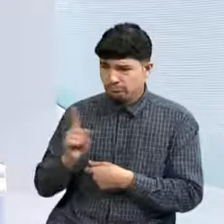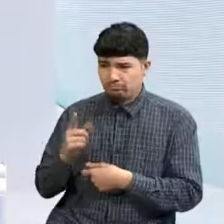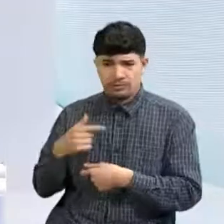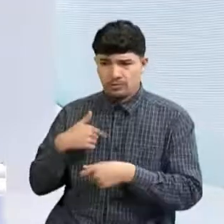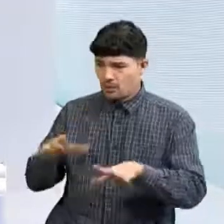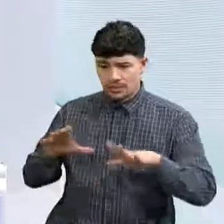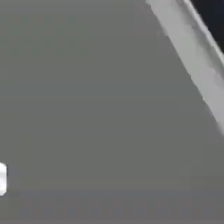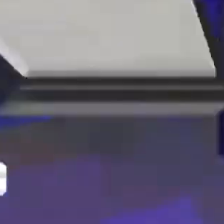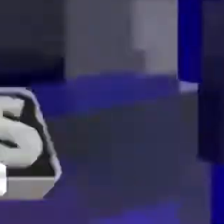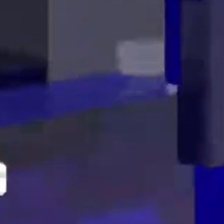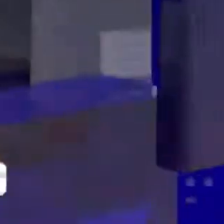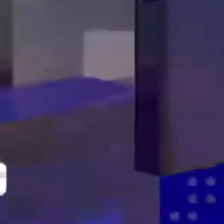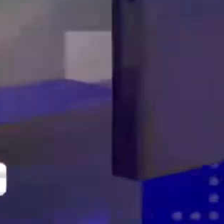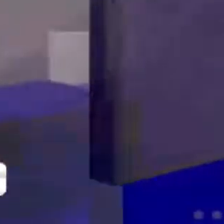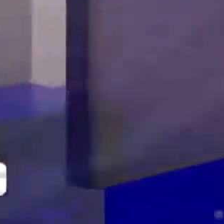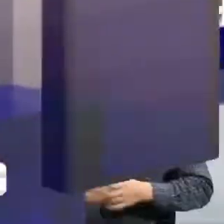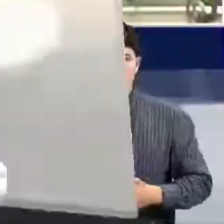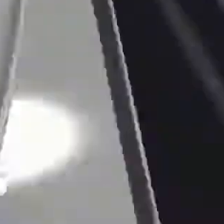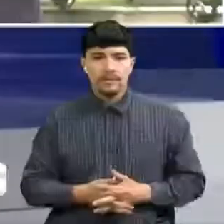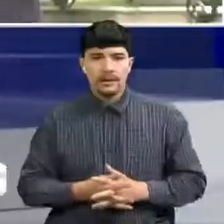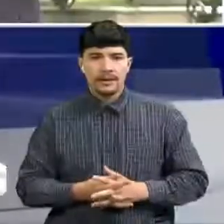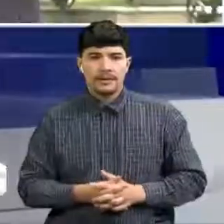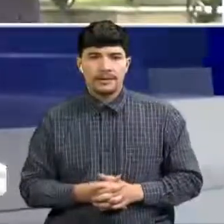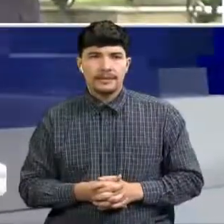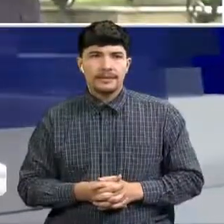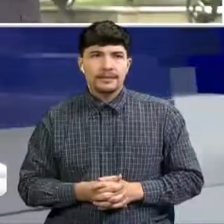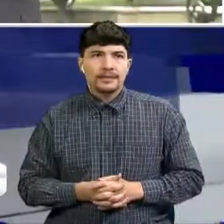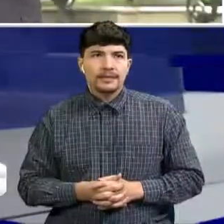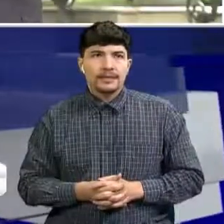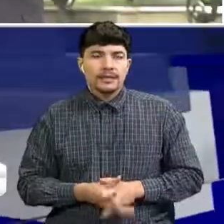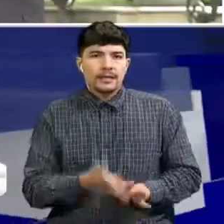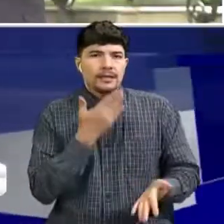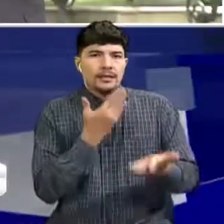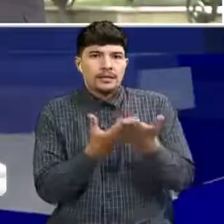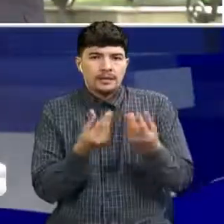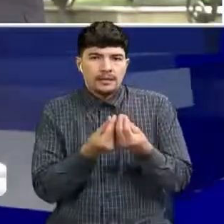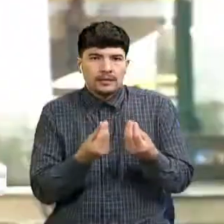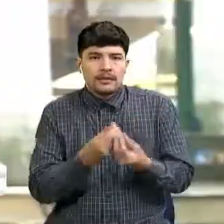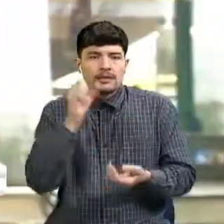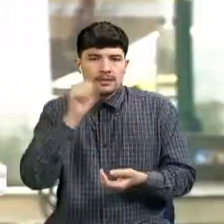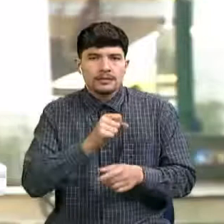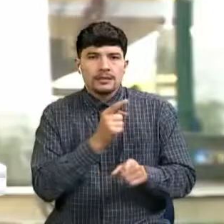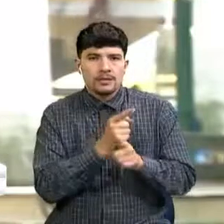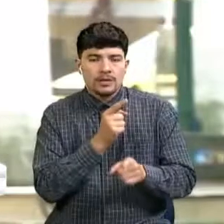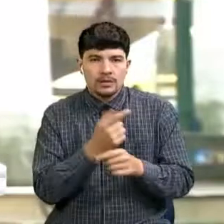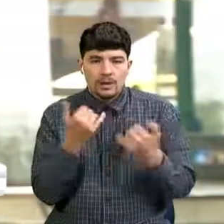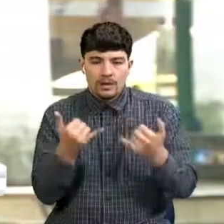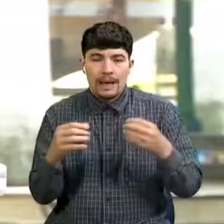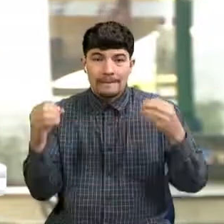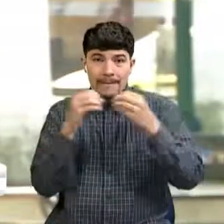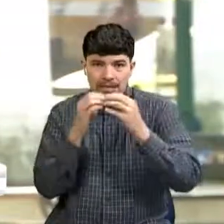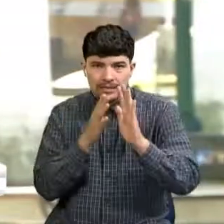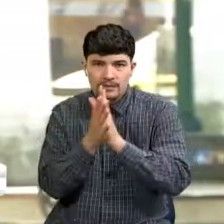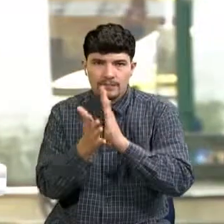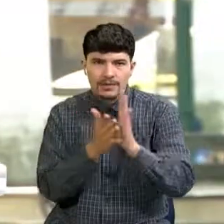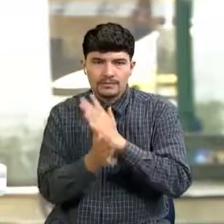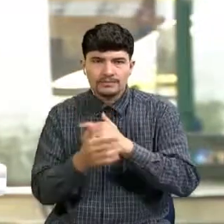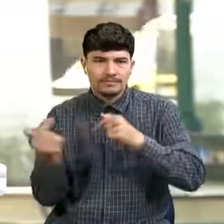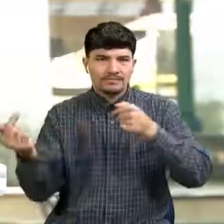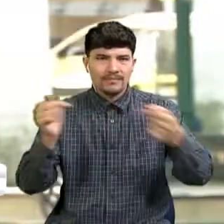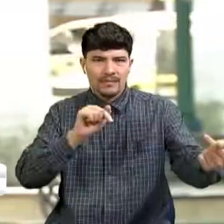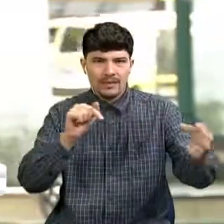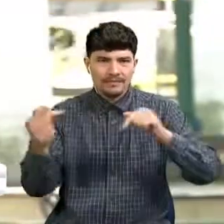detalles sobre esta información gracias compañeros en el estudio pues retomando esta información hay un enfrentamiento